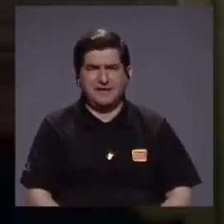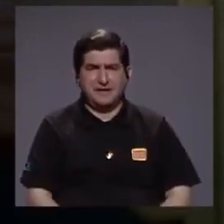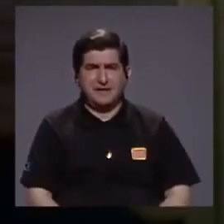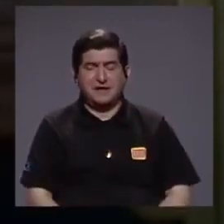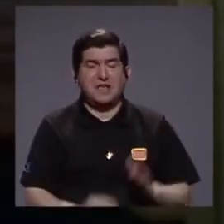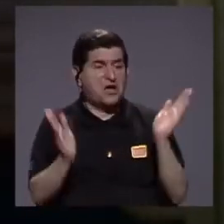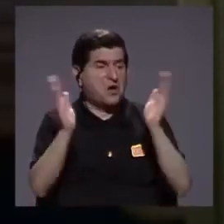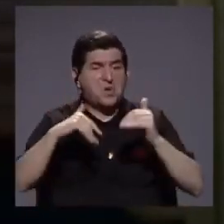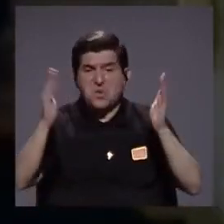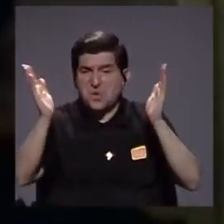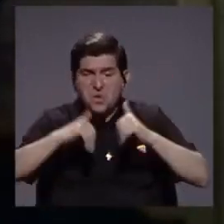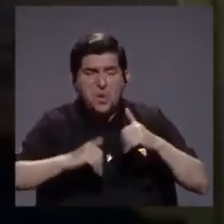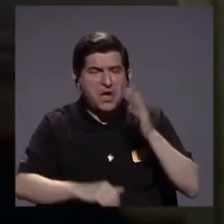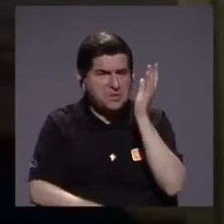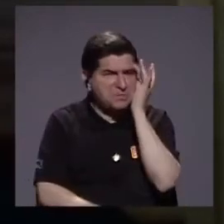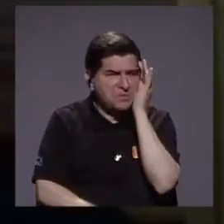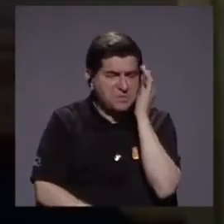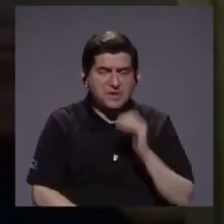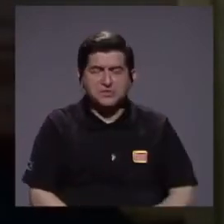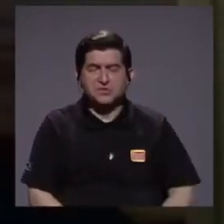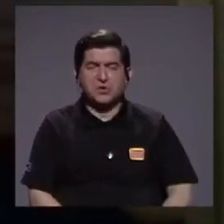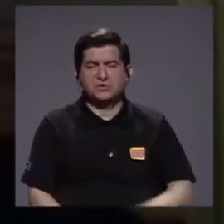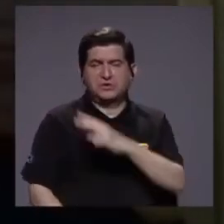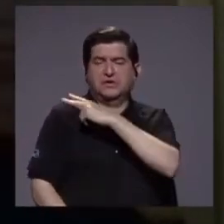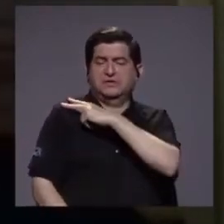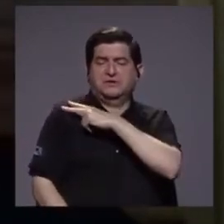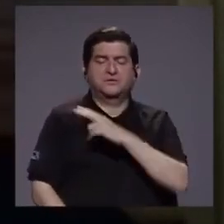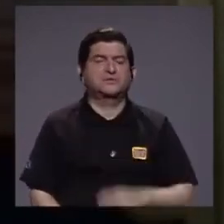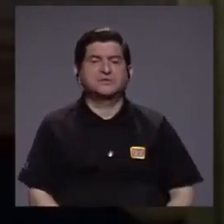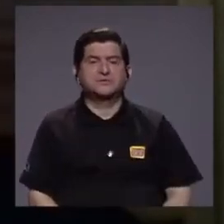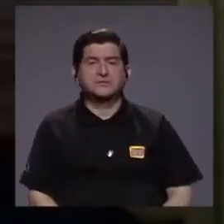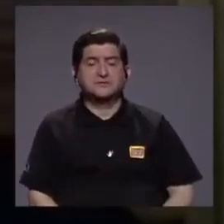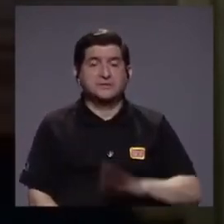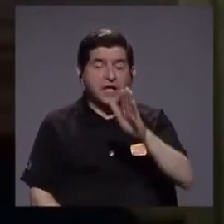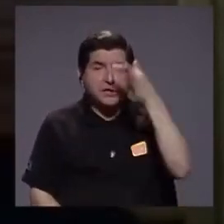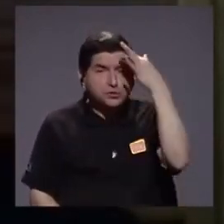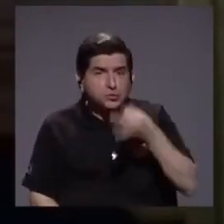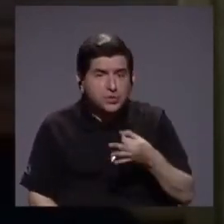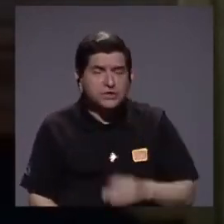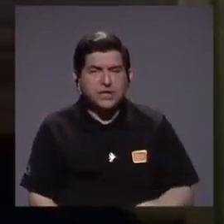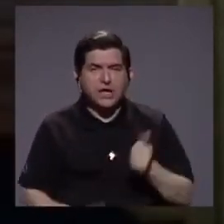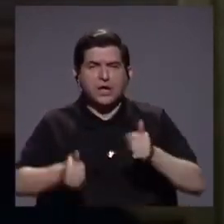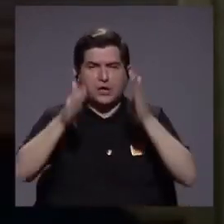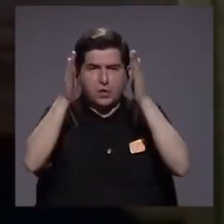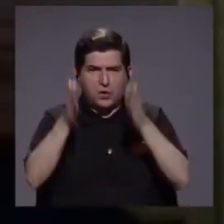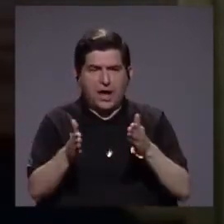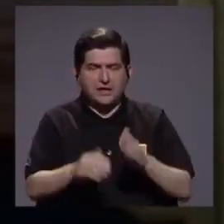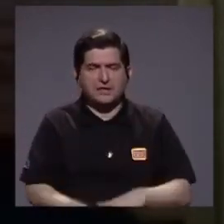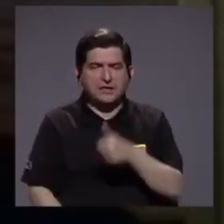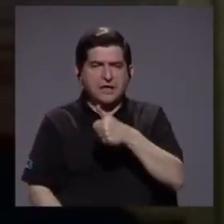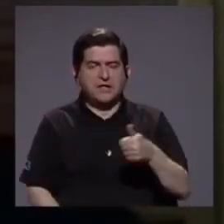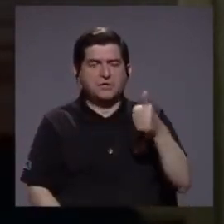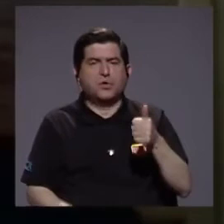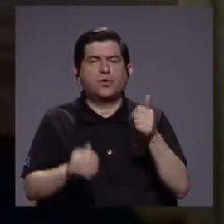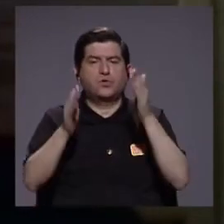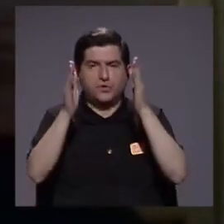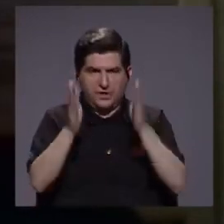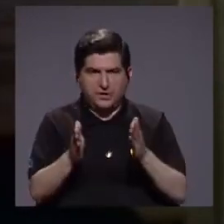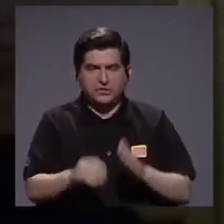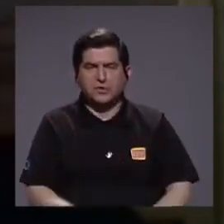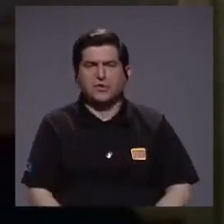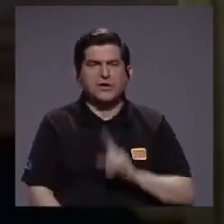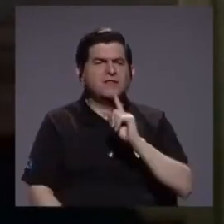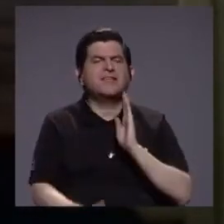una inexistente preocupación de los altos mandos. Entonces, desde su postura como candidata o candidato para rectoría,